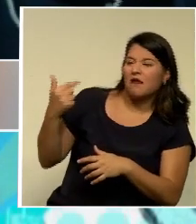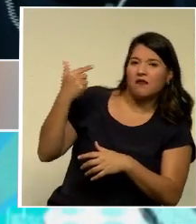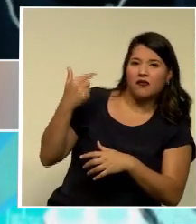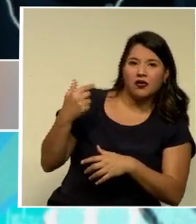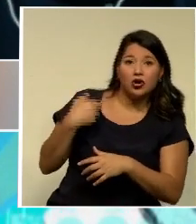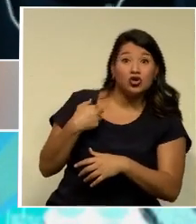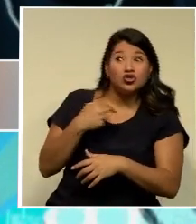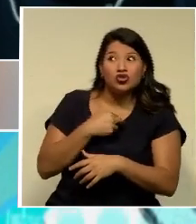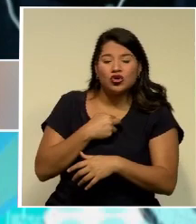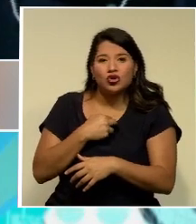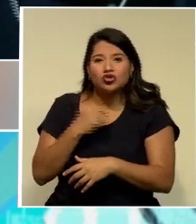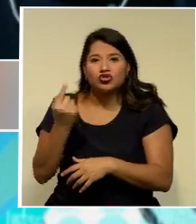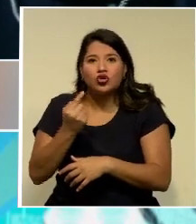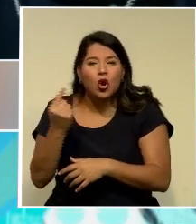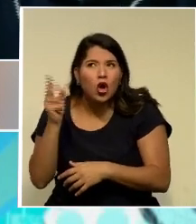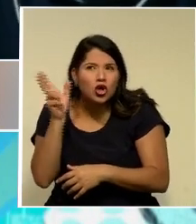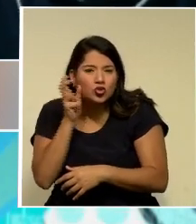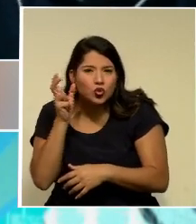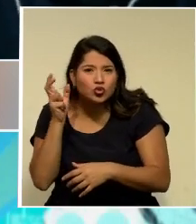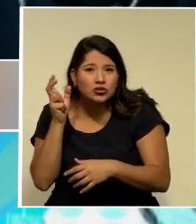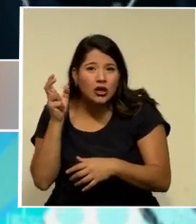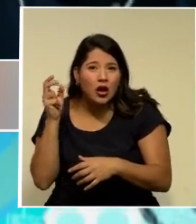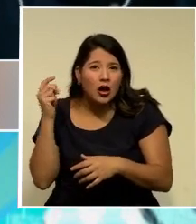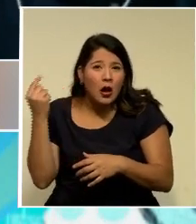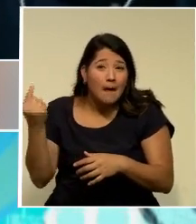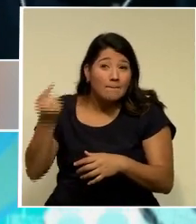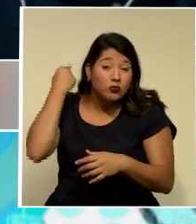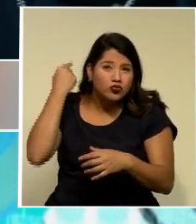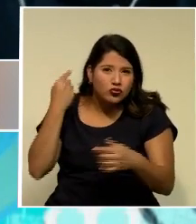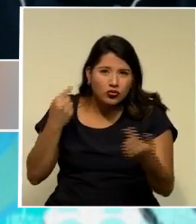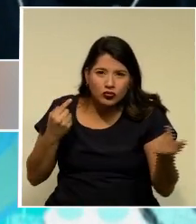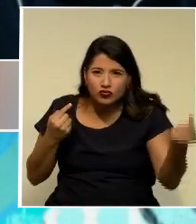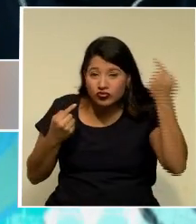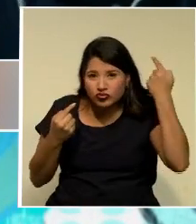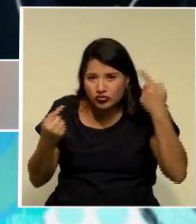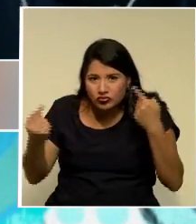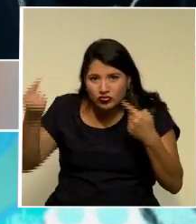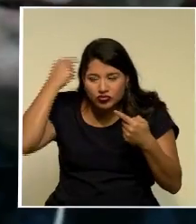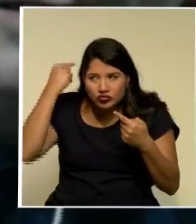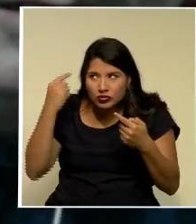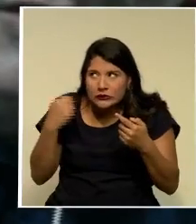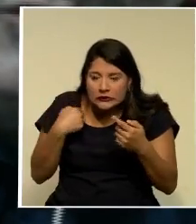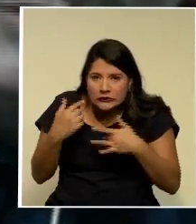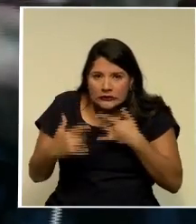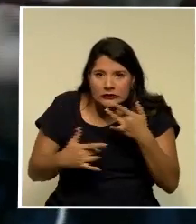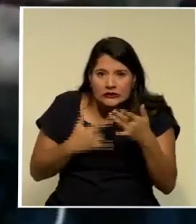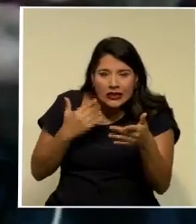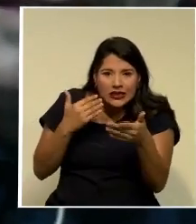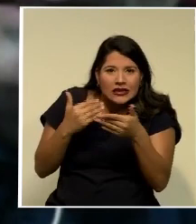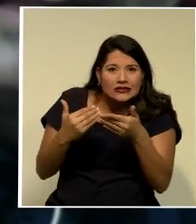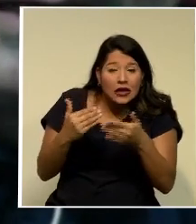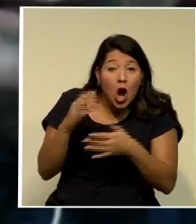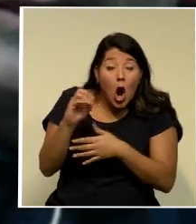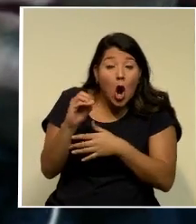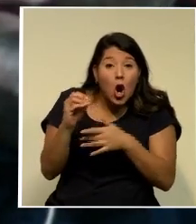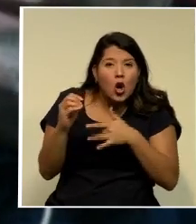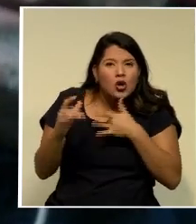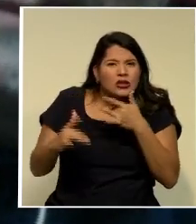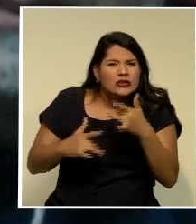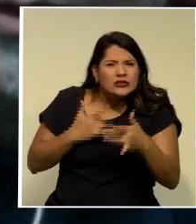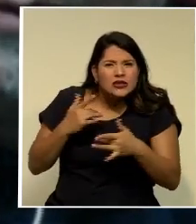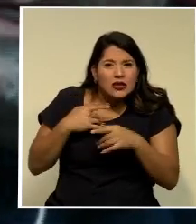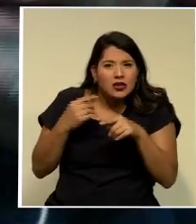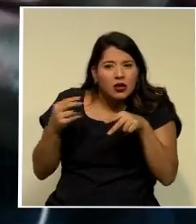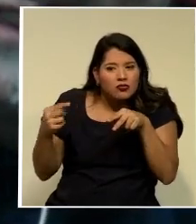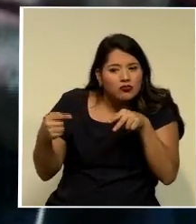los disparos y si tú sientes que te están pasando en el oído como mosquitos, es que te están pasando cerca. O si sentís en el zacate como que te están